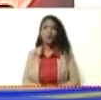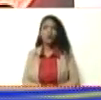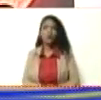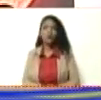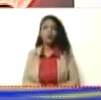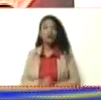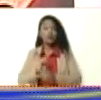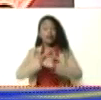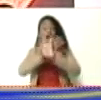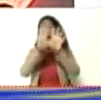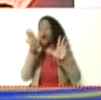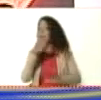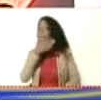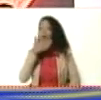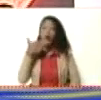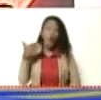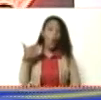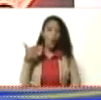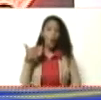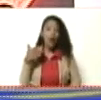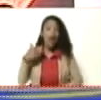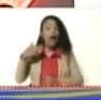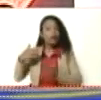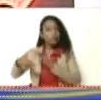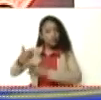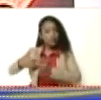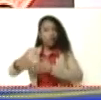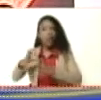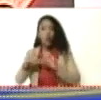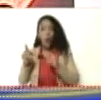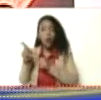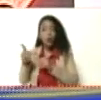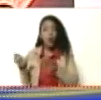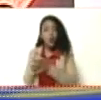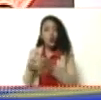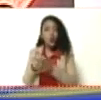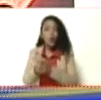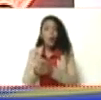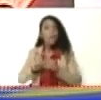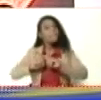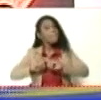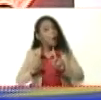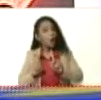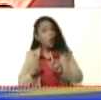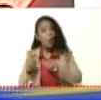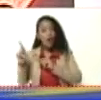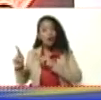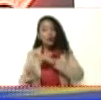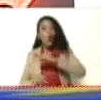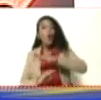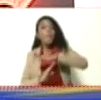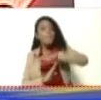Claro que queremos mejores relaciones con todos esos sectores, pero en base al respeto.